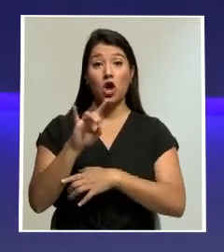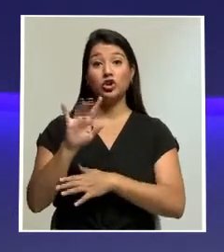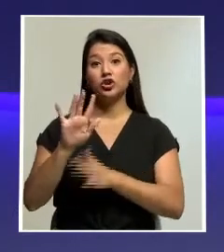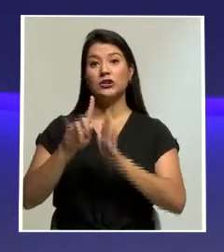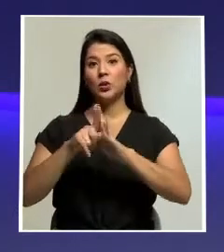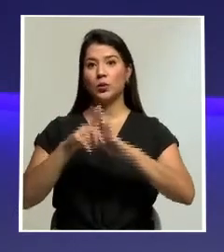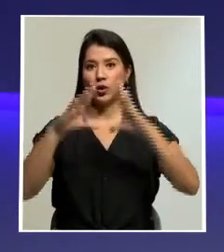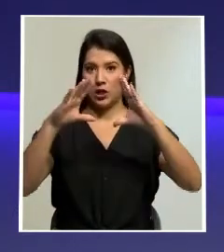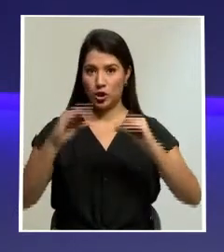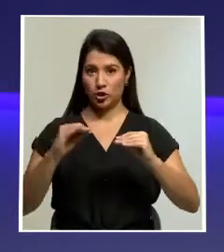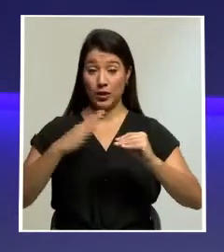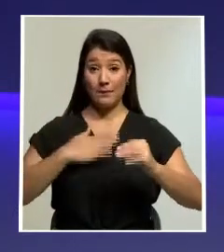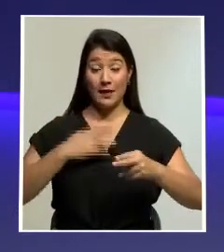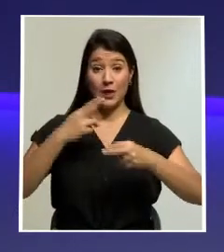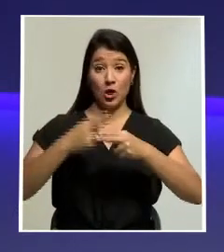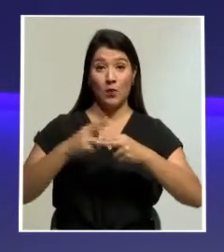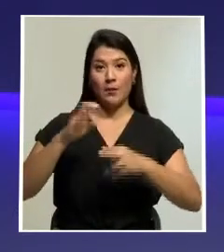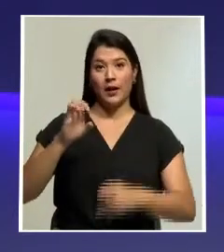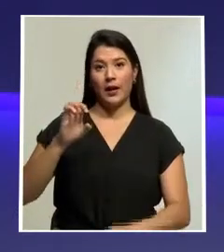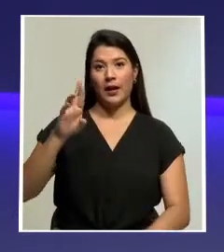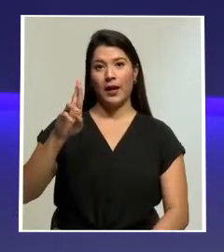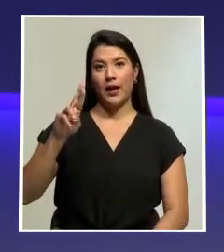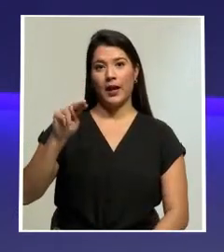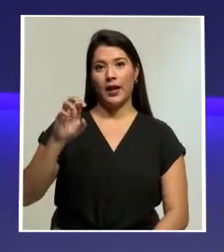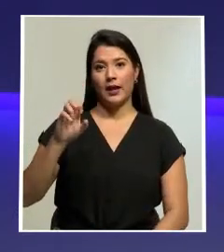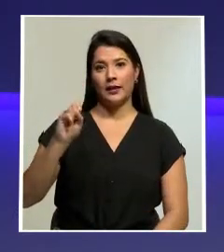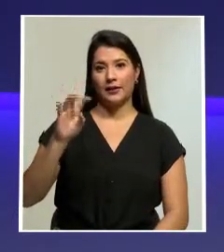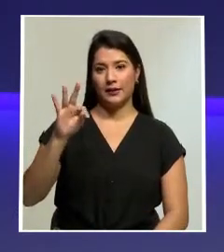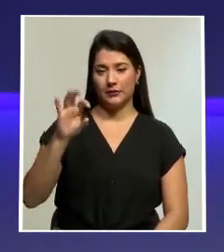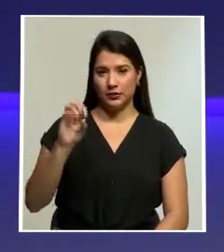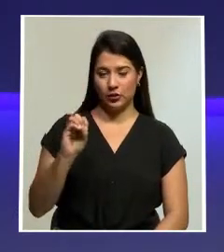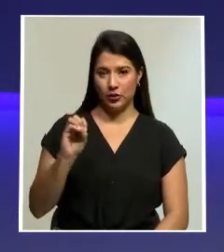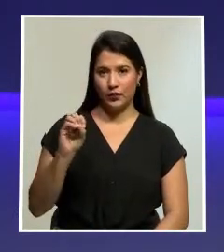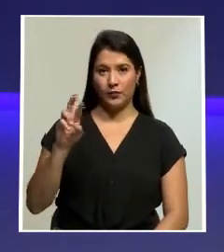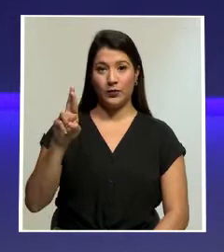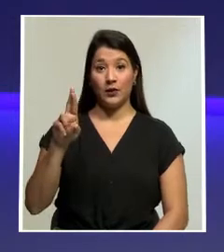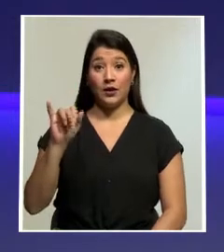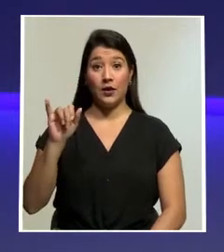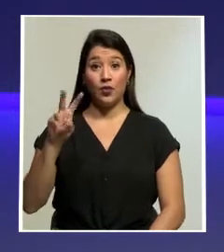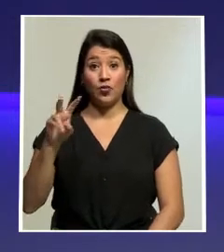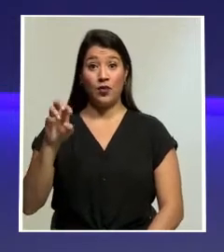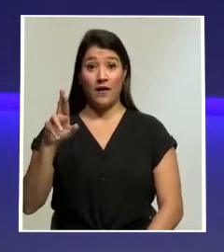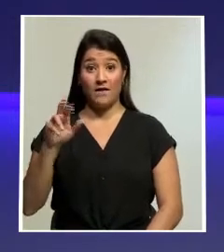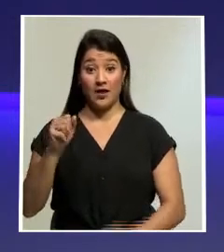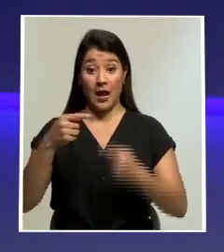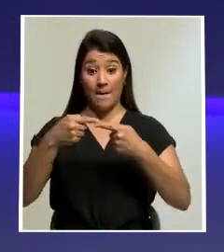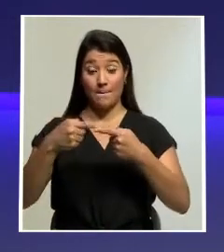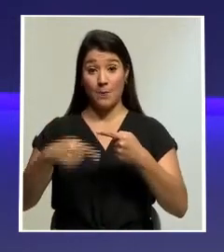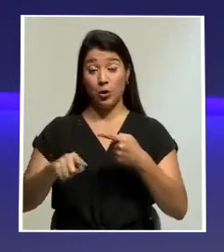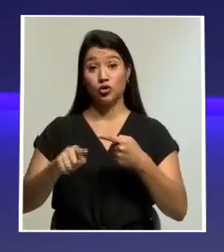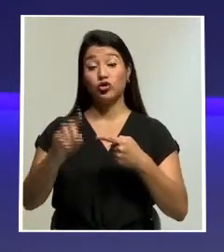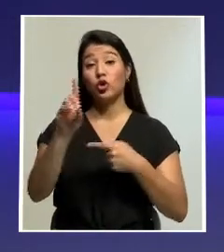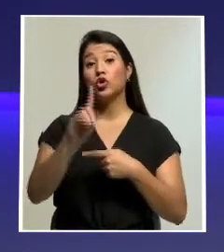minutos. Soy Ernesto Rivera. El próximo domingo 7